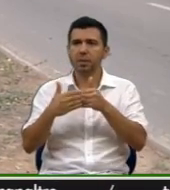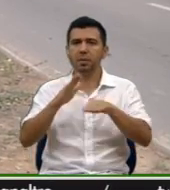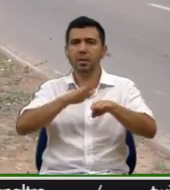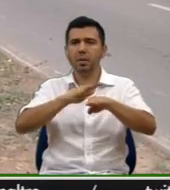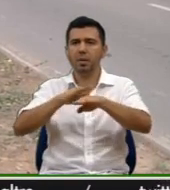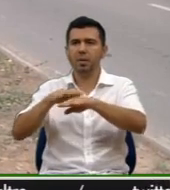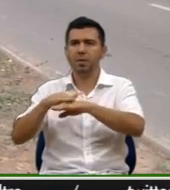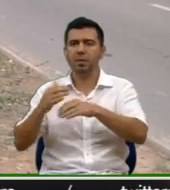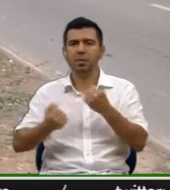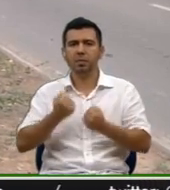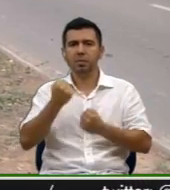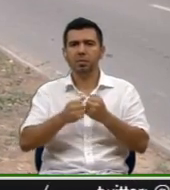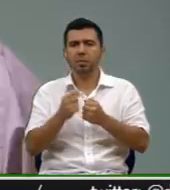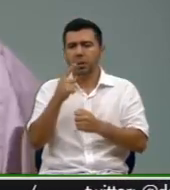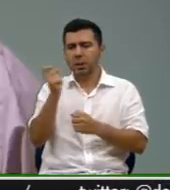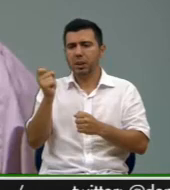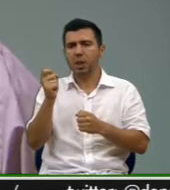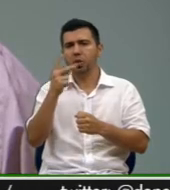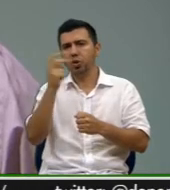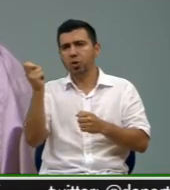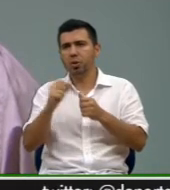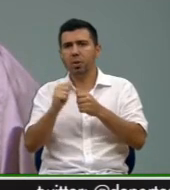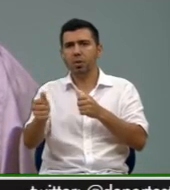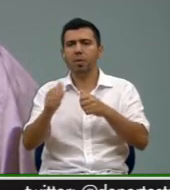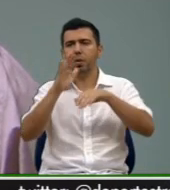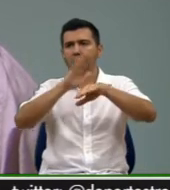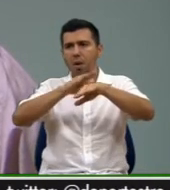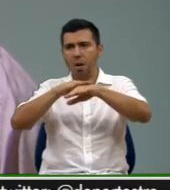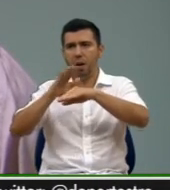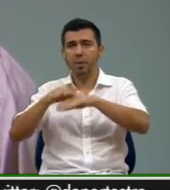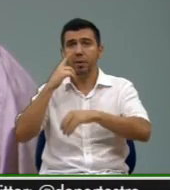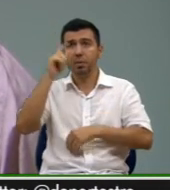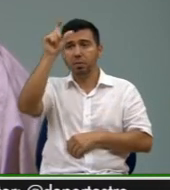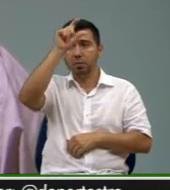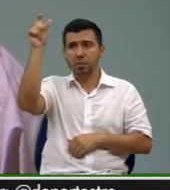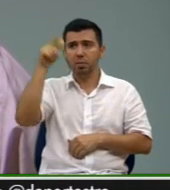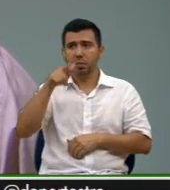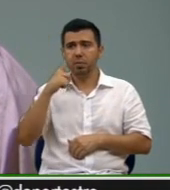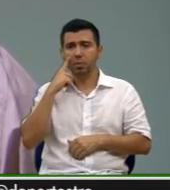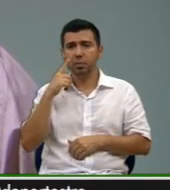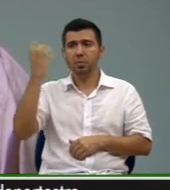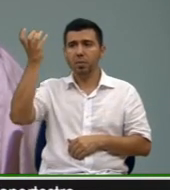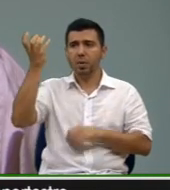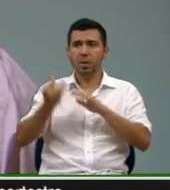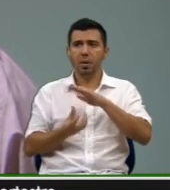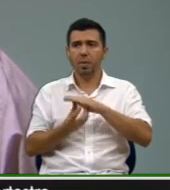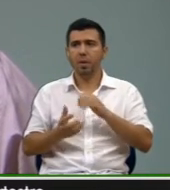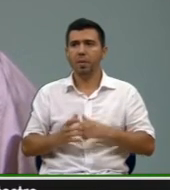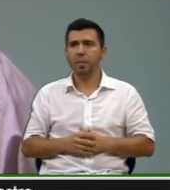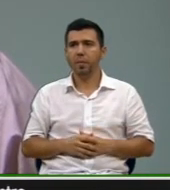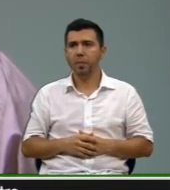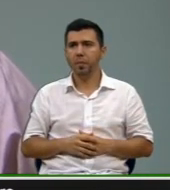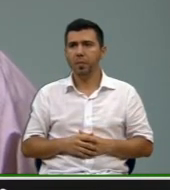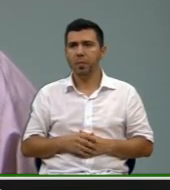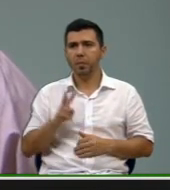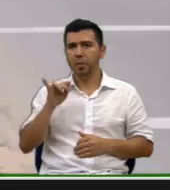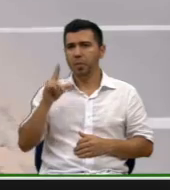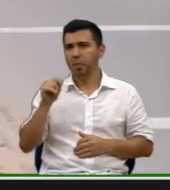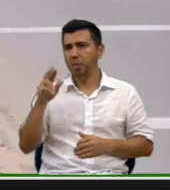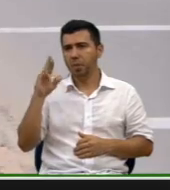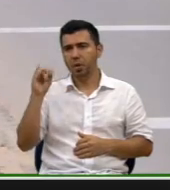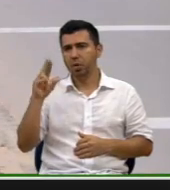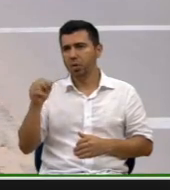conductores que a 100 a 200 metros está una fotomulta para que ellos reduzcan estas velocidades. Hasta que no me entregan bien enmarcado, Villa del Rosario no empieza a funcionar las